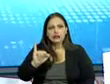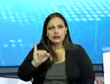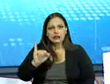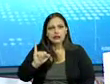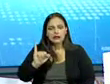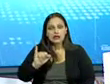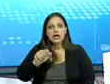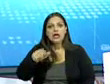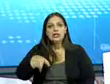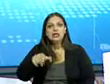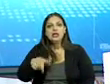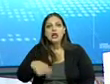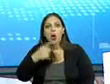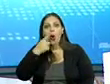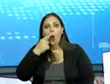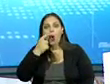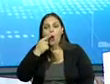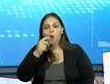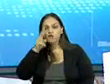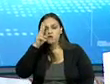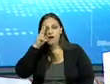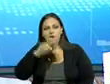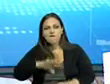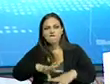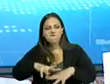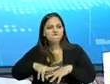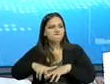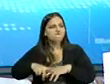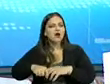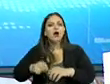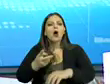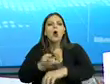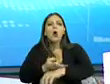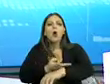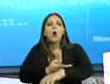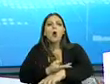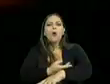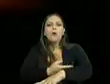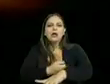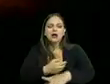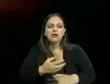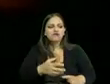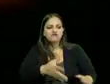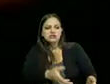llevaban ovejas robadas. Los sujetos lograron escapar. Veamos.